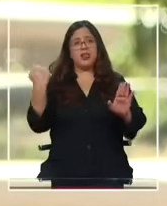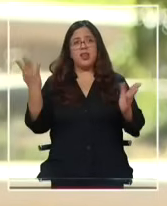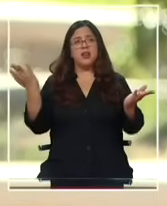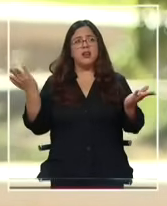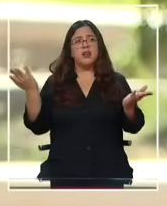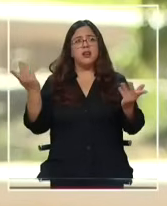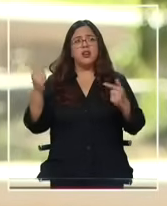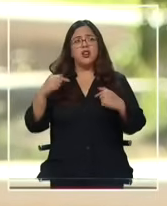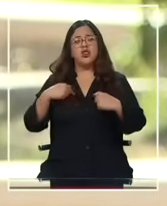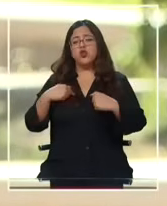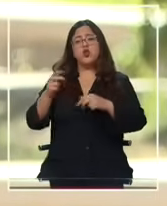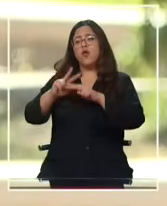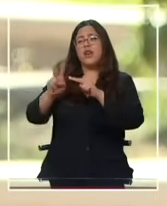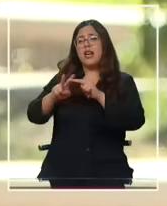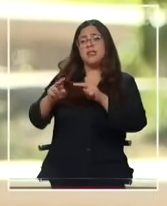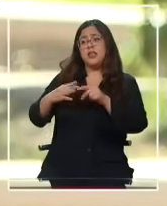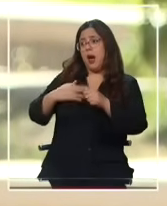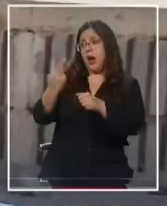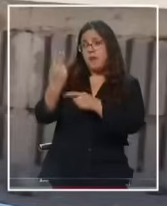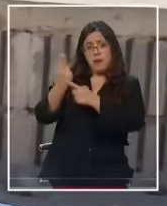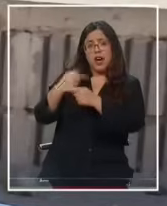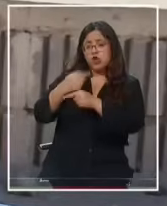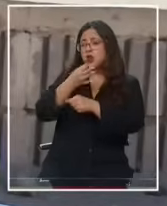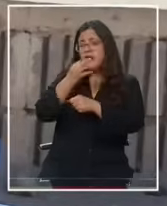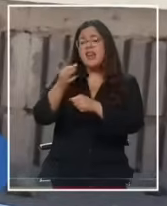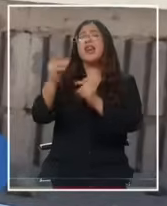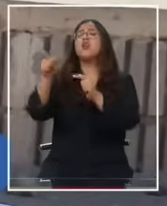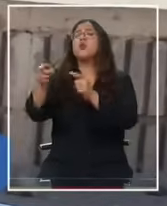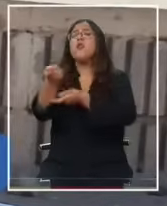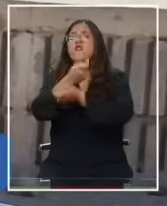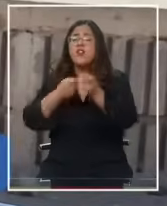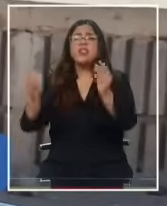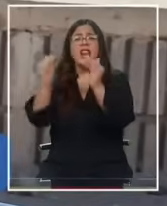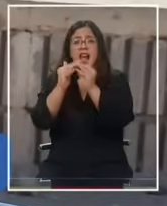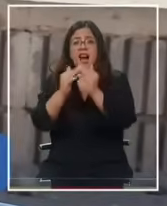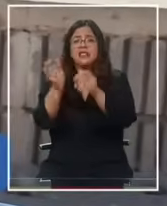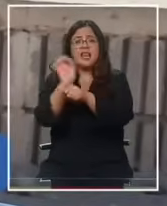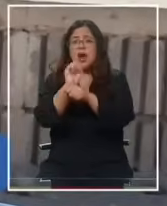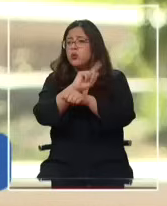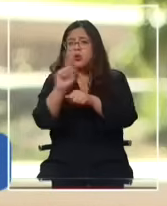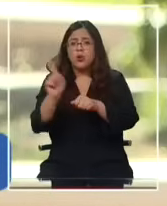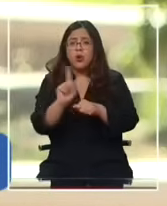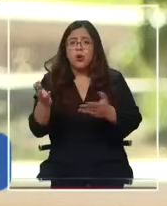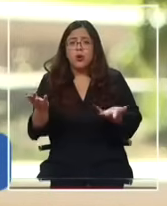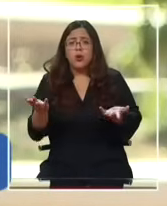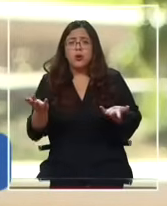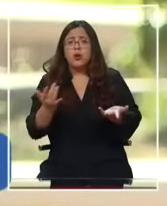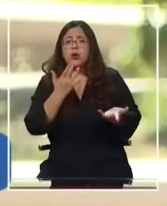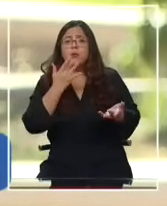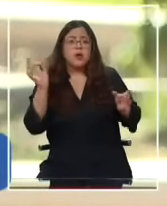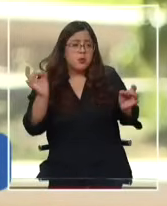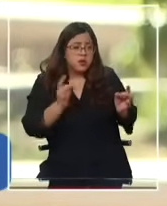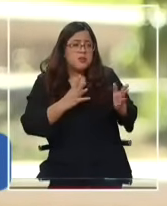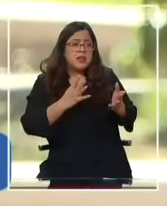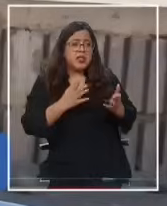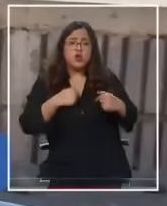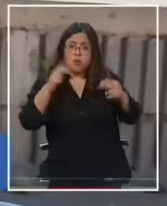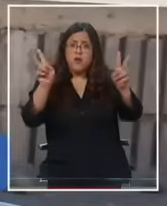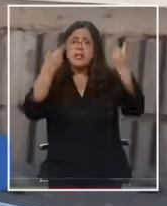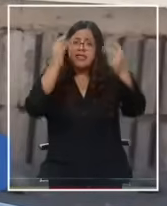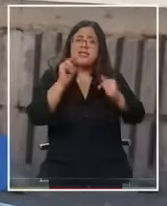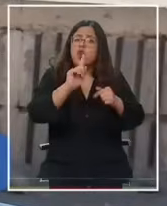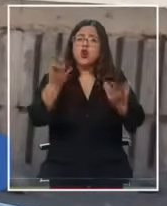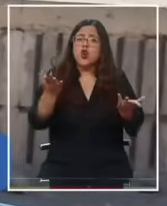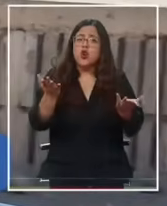que ustedes vendan la casa. A mi pareja le dije, tú vendas la casa, que vendas el auto. Porque no me dicen si yo me va a funcionar o no me va a funcionar. Y al